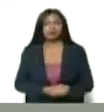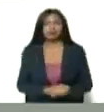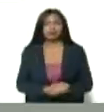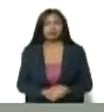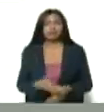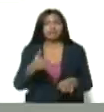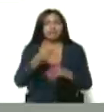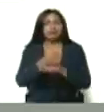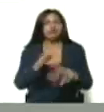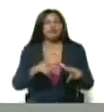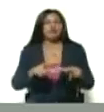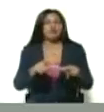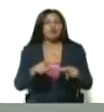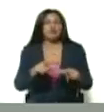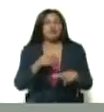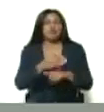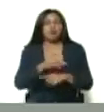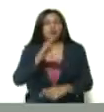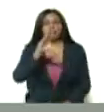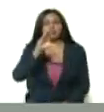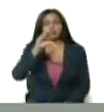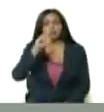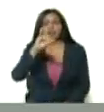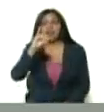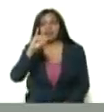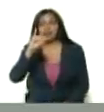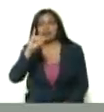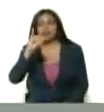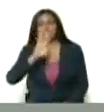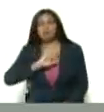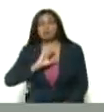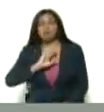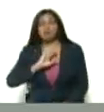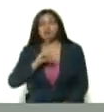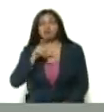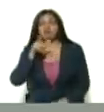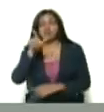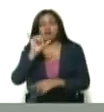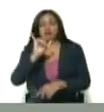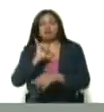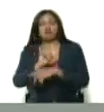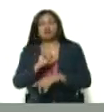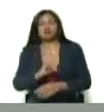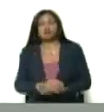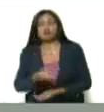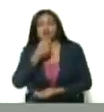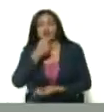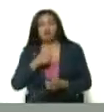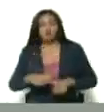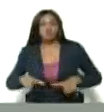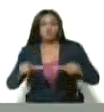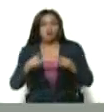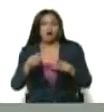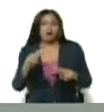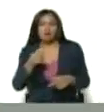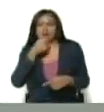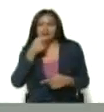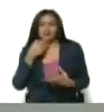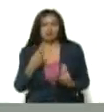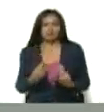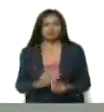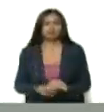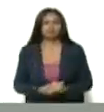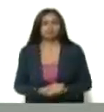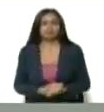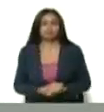Acude a consulta en el CDI, en el Centro de Diagnóstico Integral de Araya, esa bella población del oriente del país,